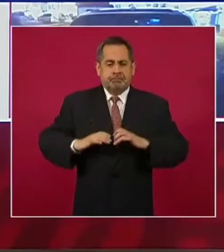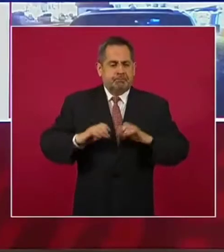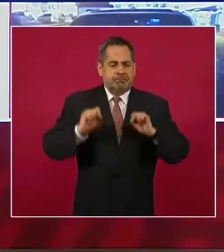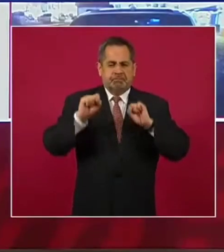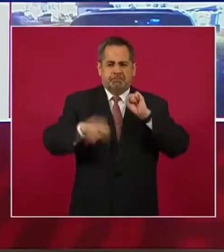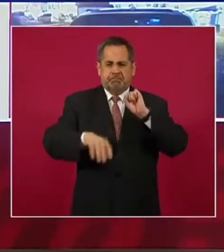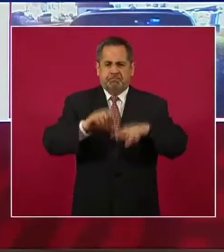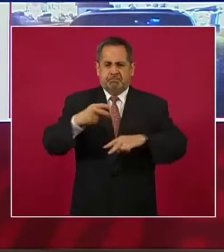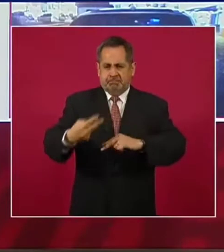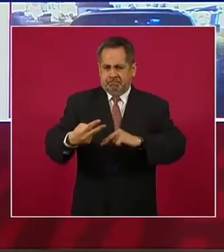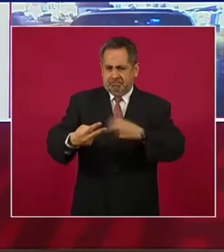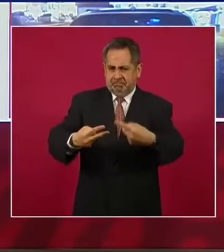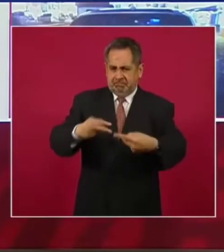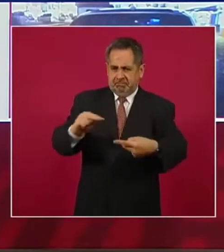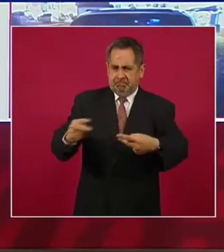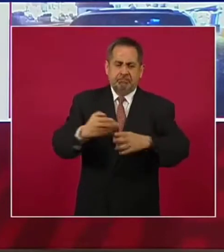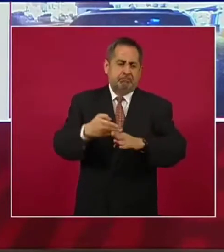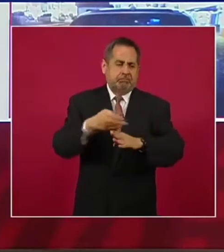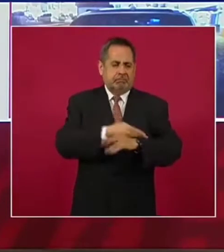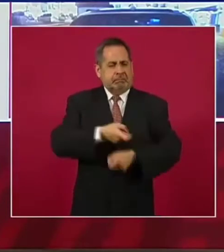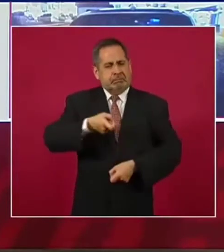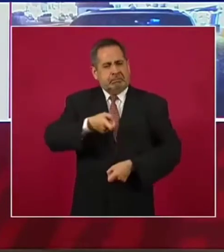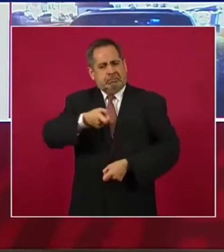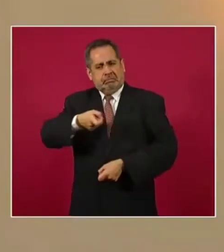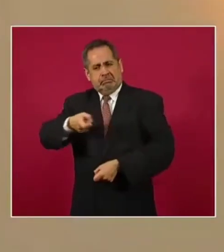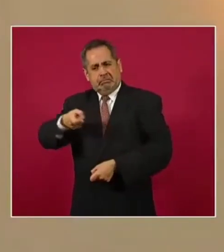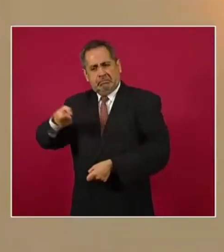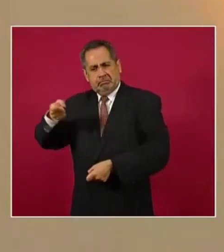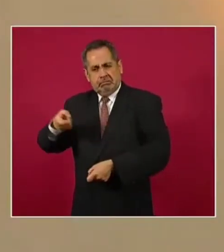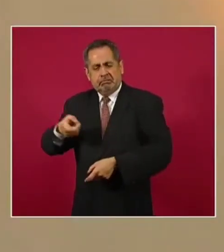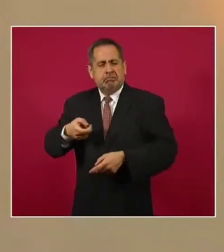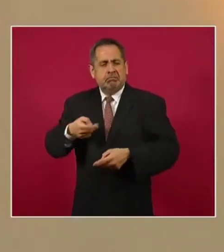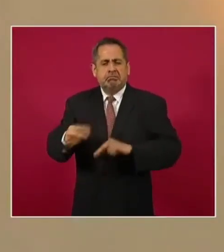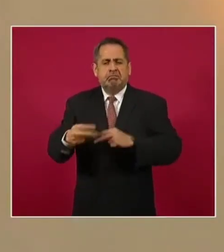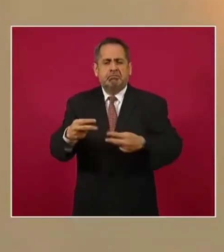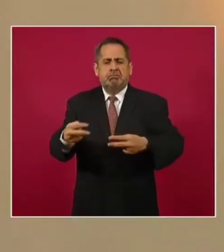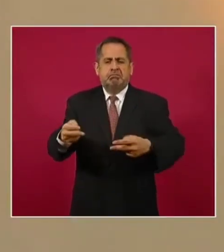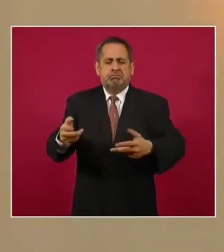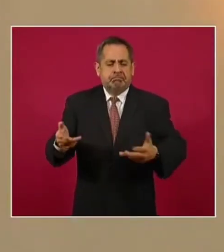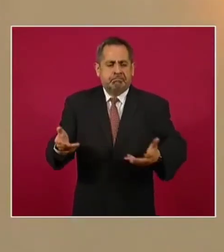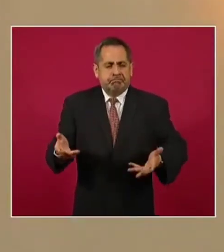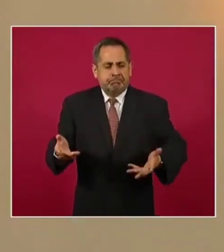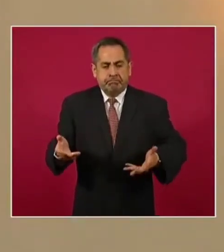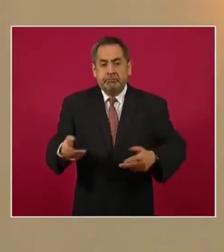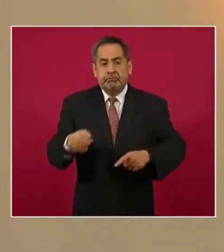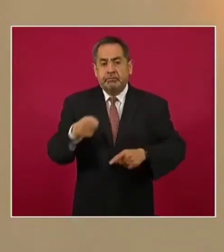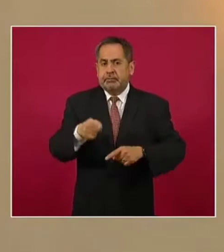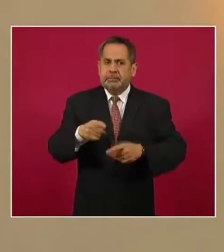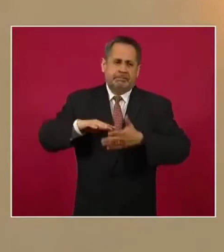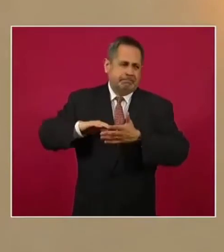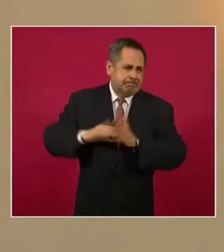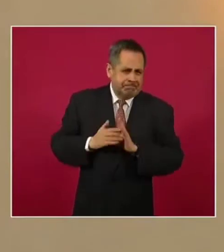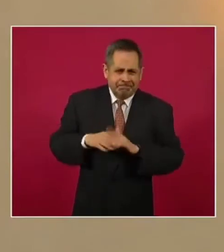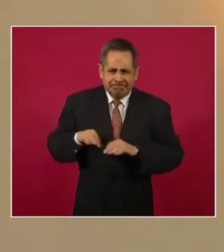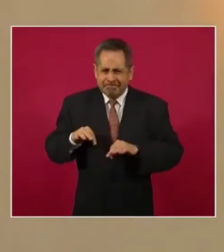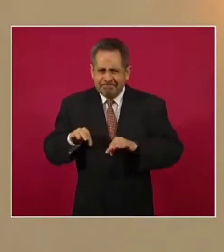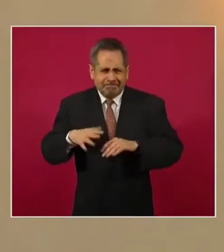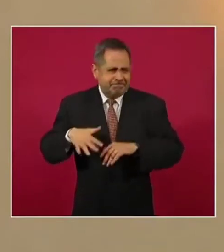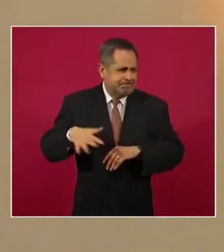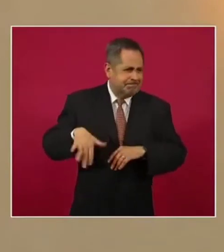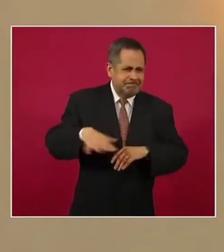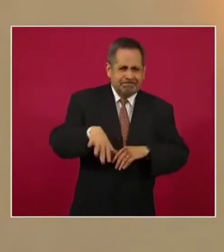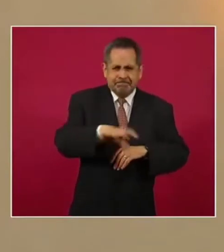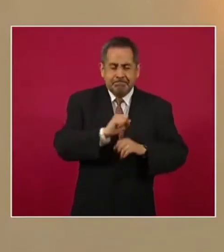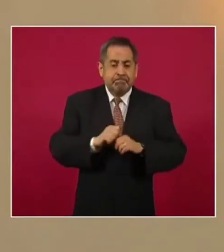privados de la libertad y asesinados se hizo un operativo inmediato las fuerzas de seguridad